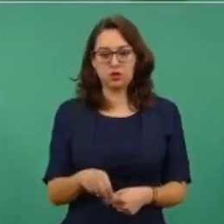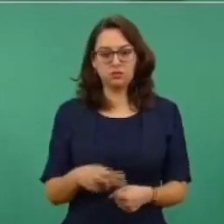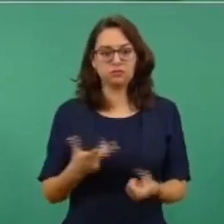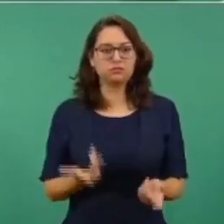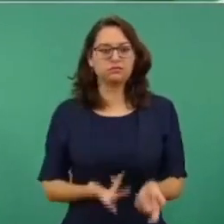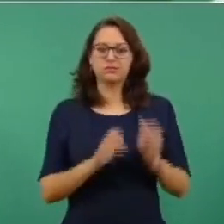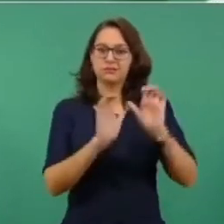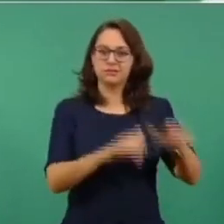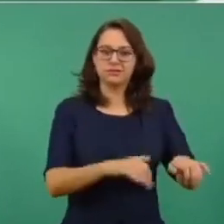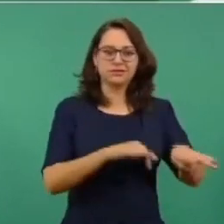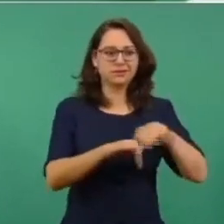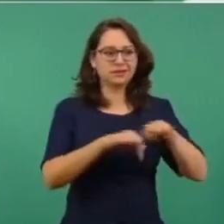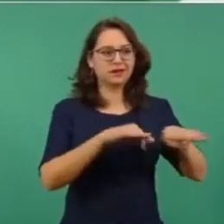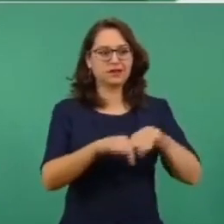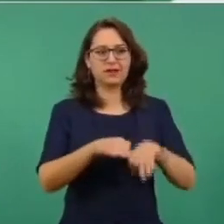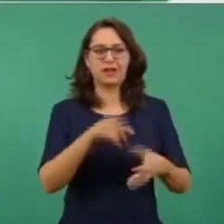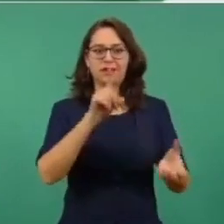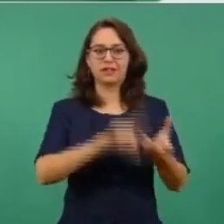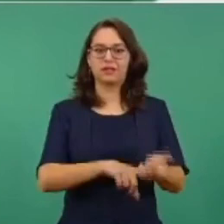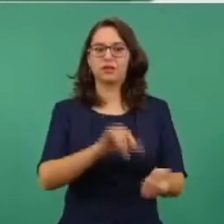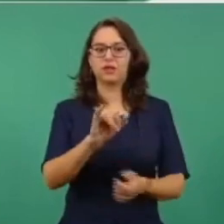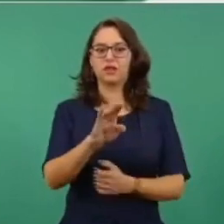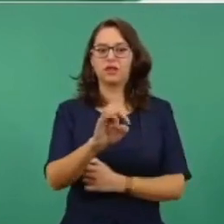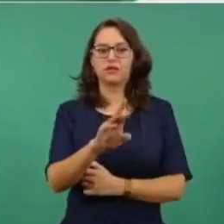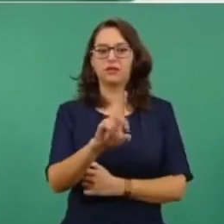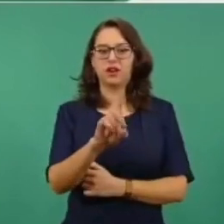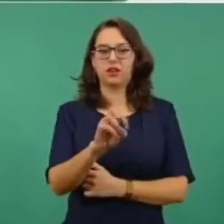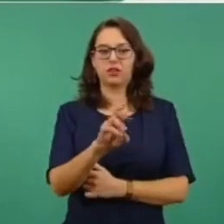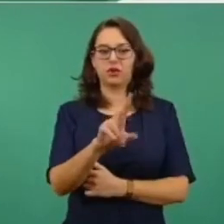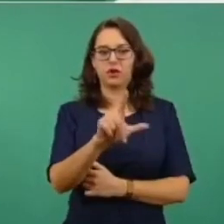empleados de Iberdrola.